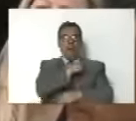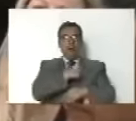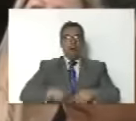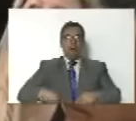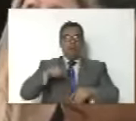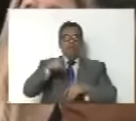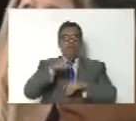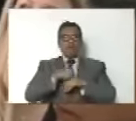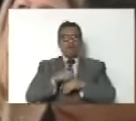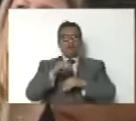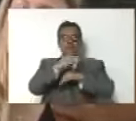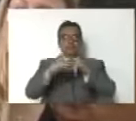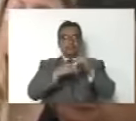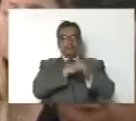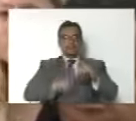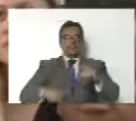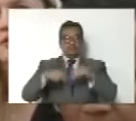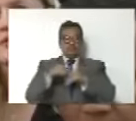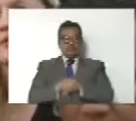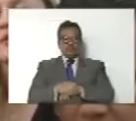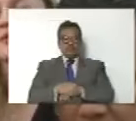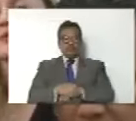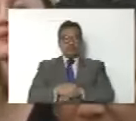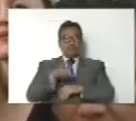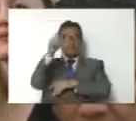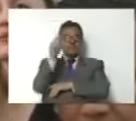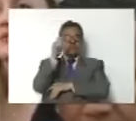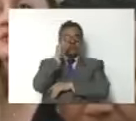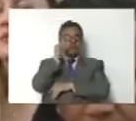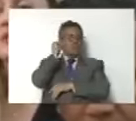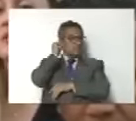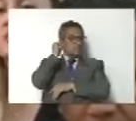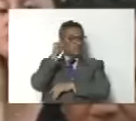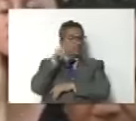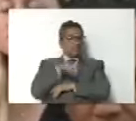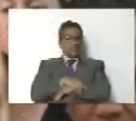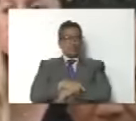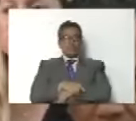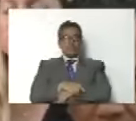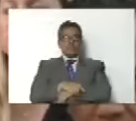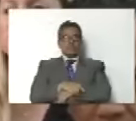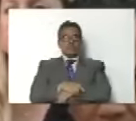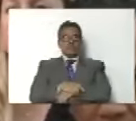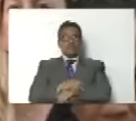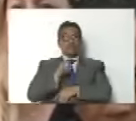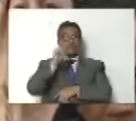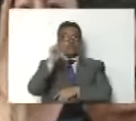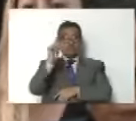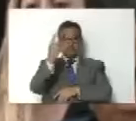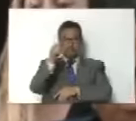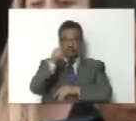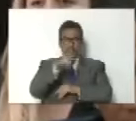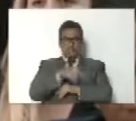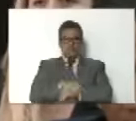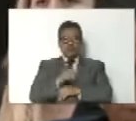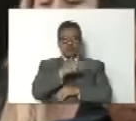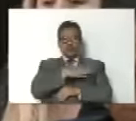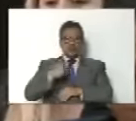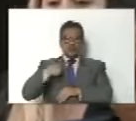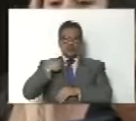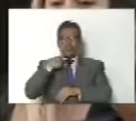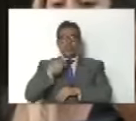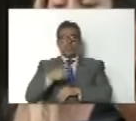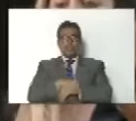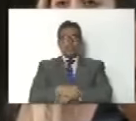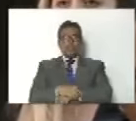Presidente, vicepresidentes, diputadas, diputados. En principio, quiero precisar